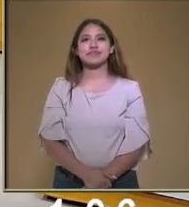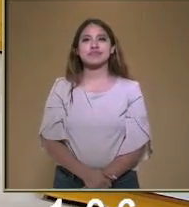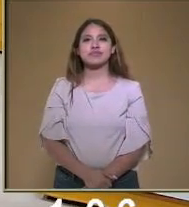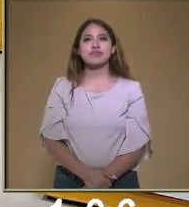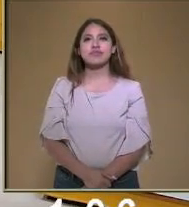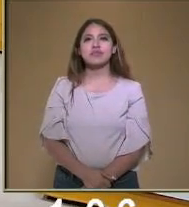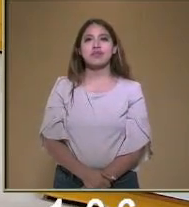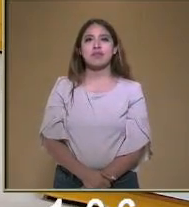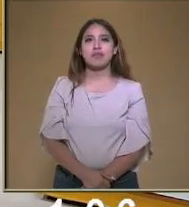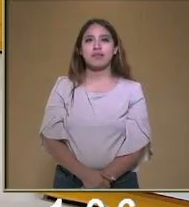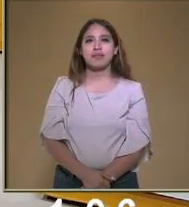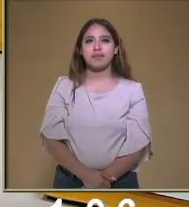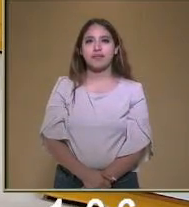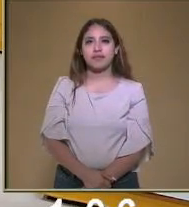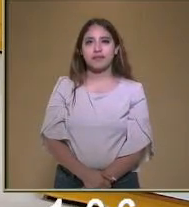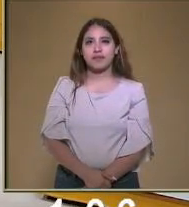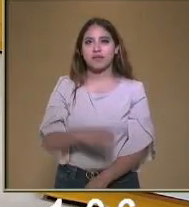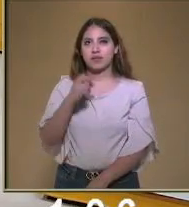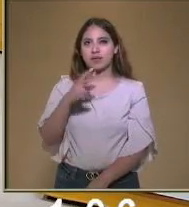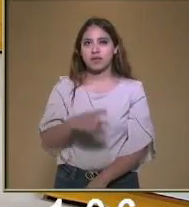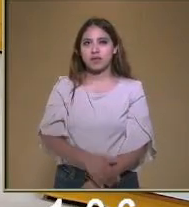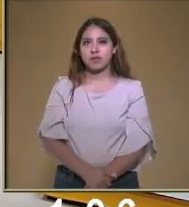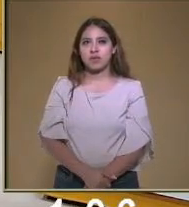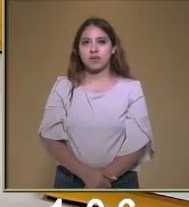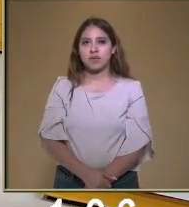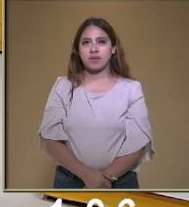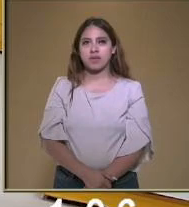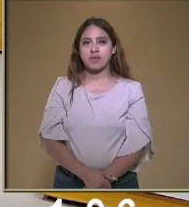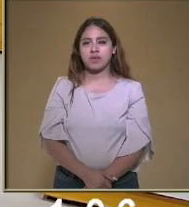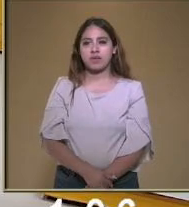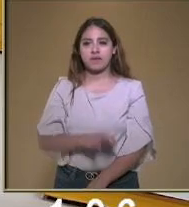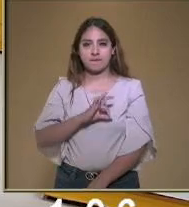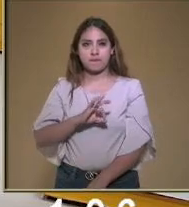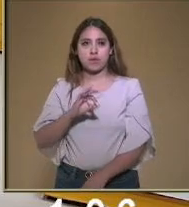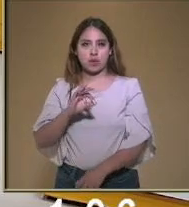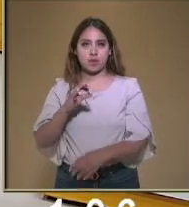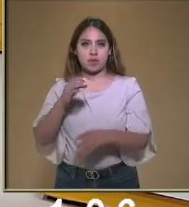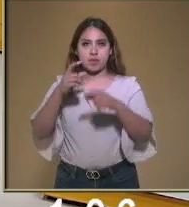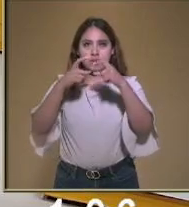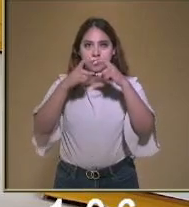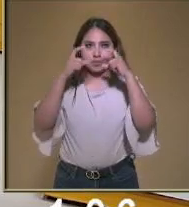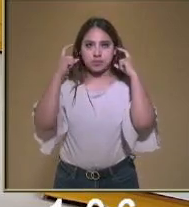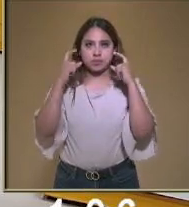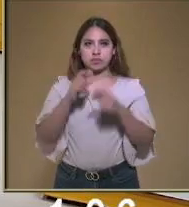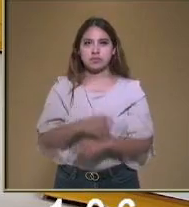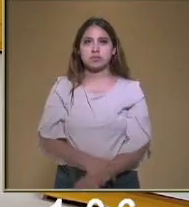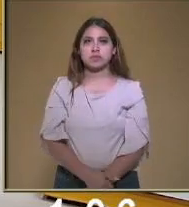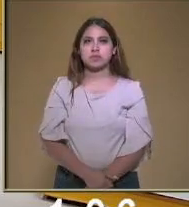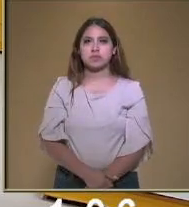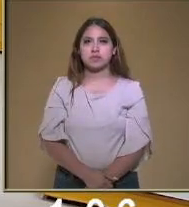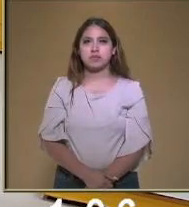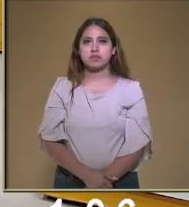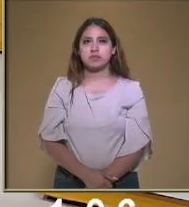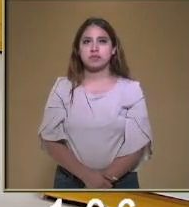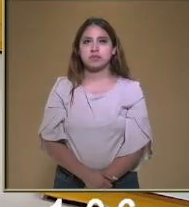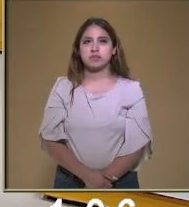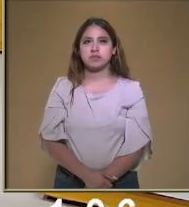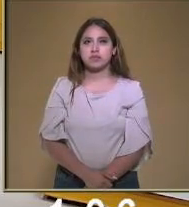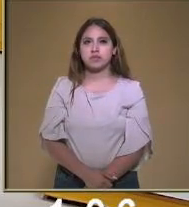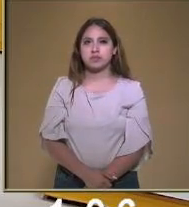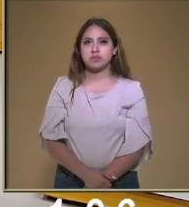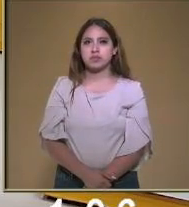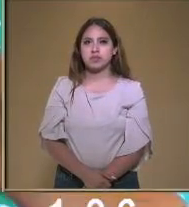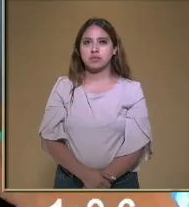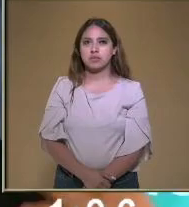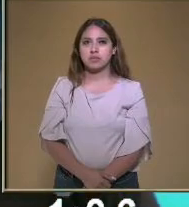guiando durante la actividad? Aquí vamos a ponérmelo. Voy a facilitarlo con la careta de porque por recomendaciones, mira,